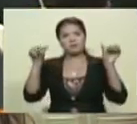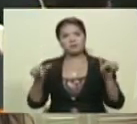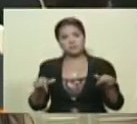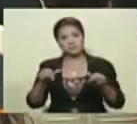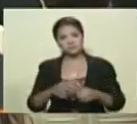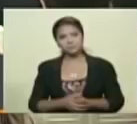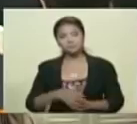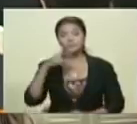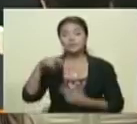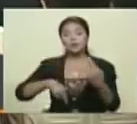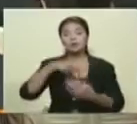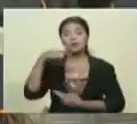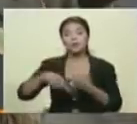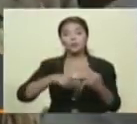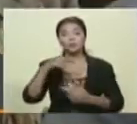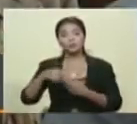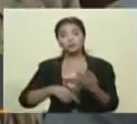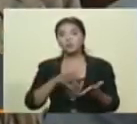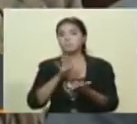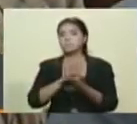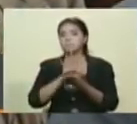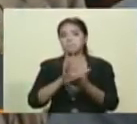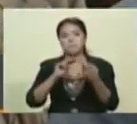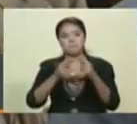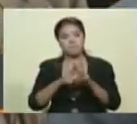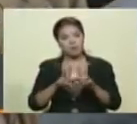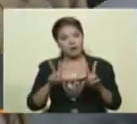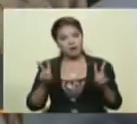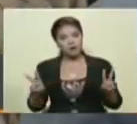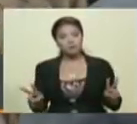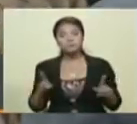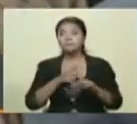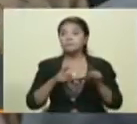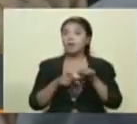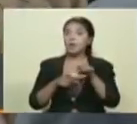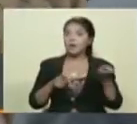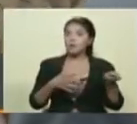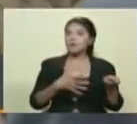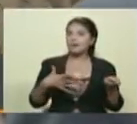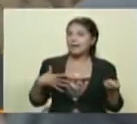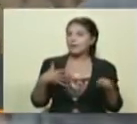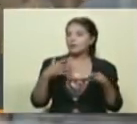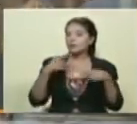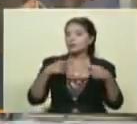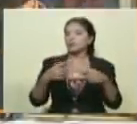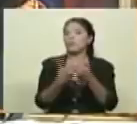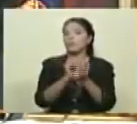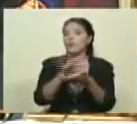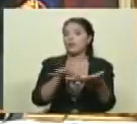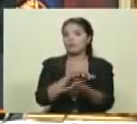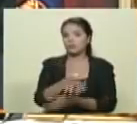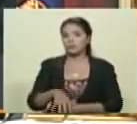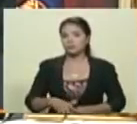Una revolución pacífica, aunque ellos han querido convertirla en violenta.